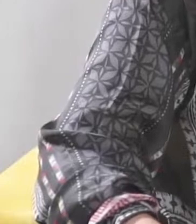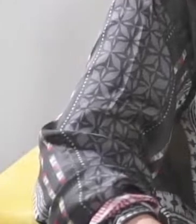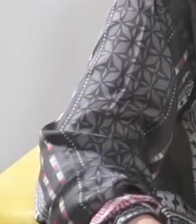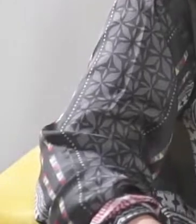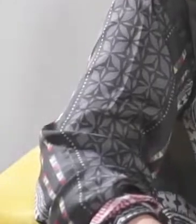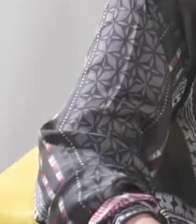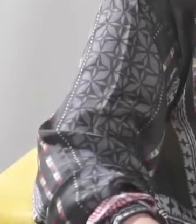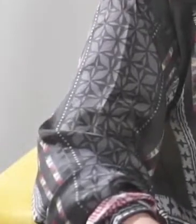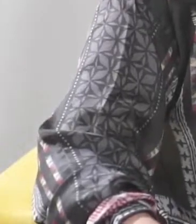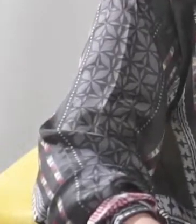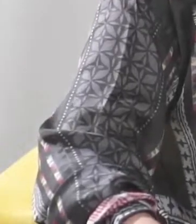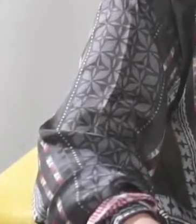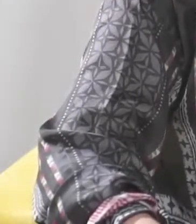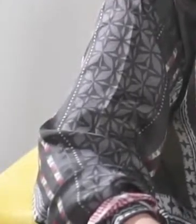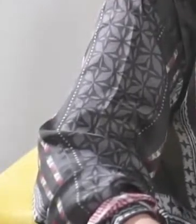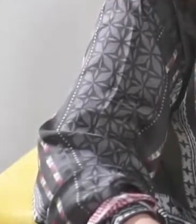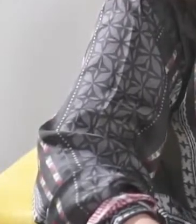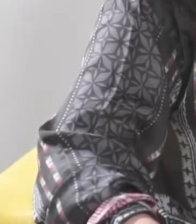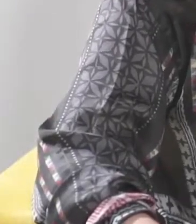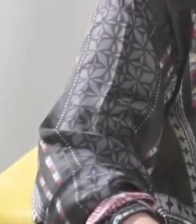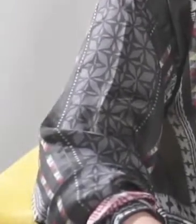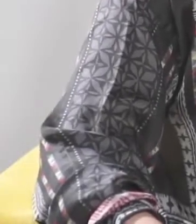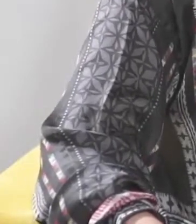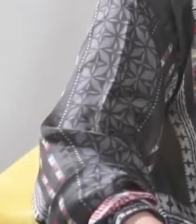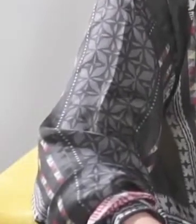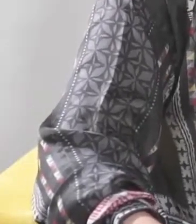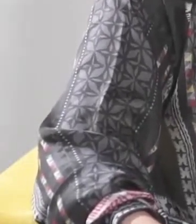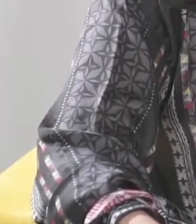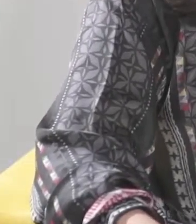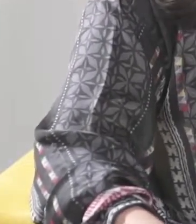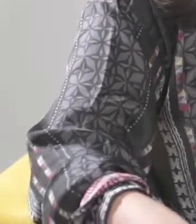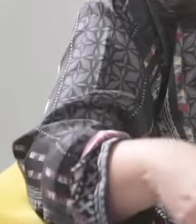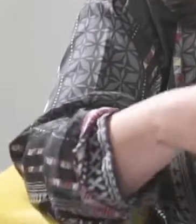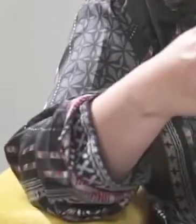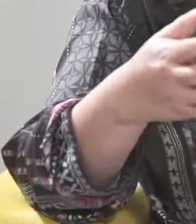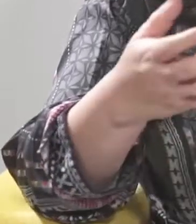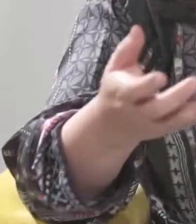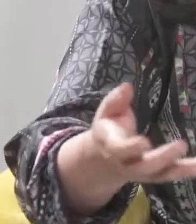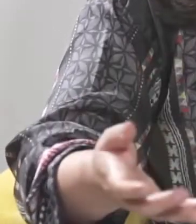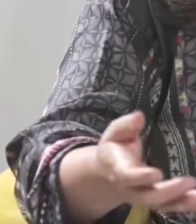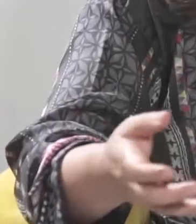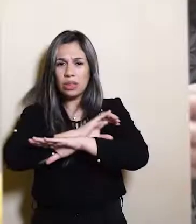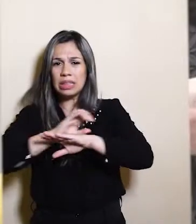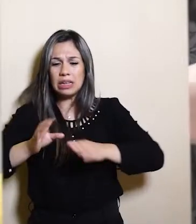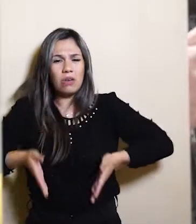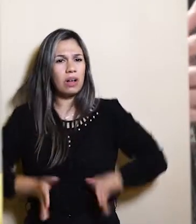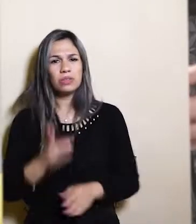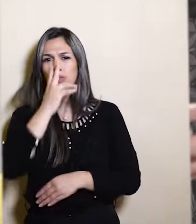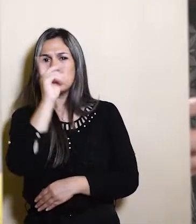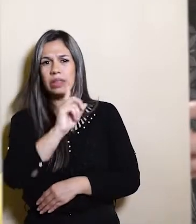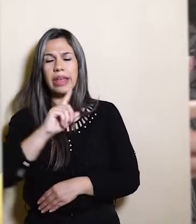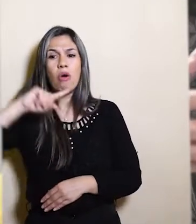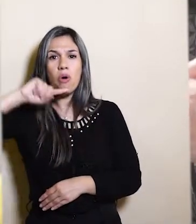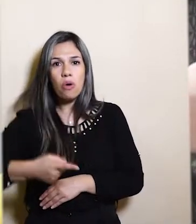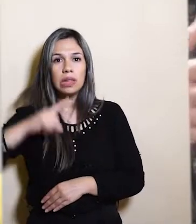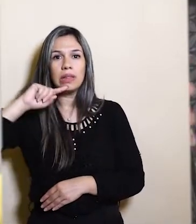les obliga a llevar a cabo un embarazo no deseado. Muchas de estas niñas terminan en estos centros de acogida en donde se les